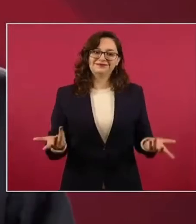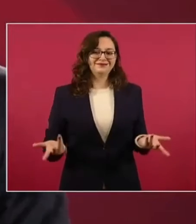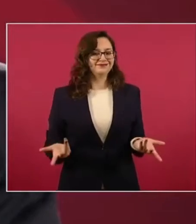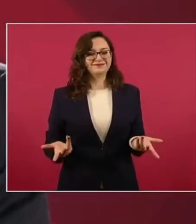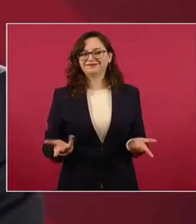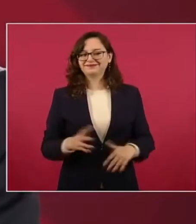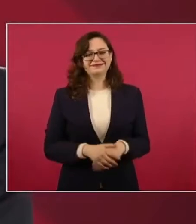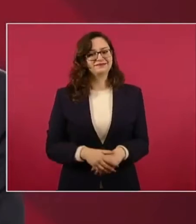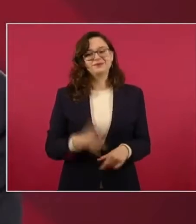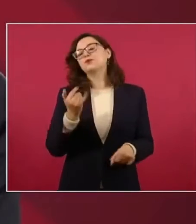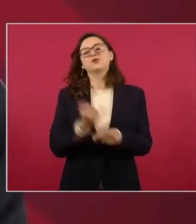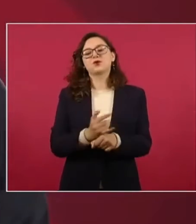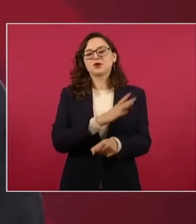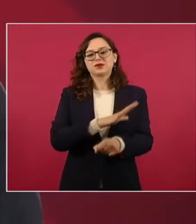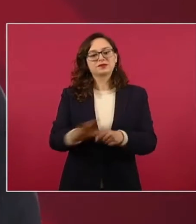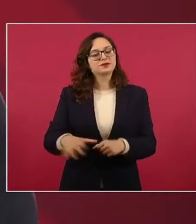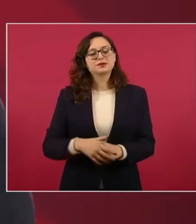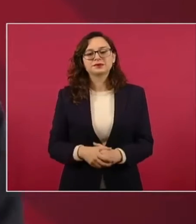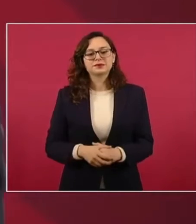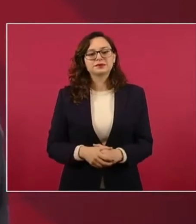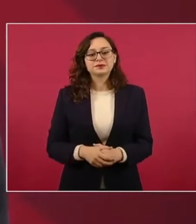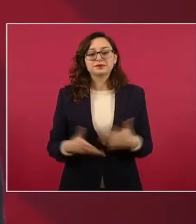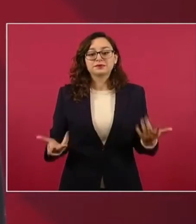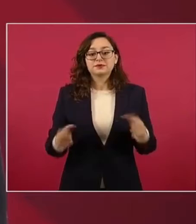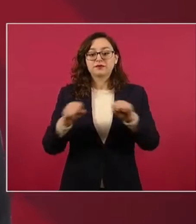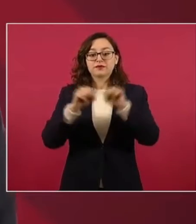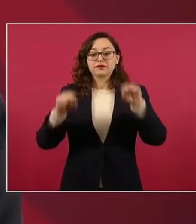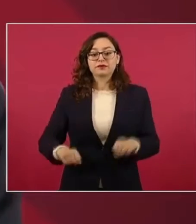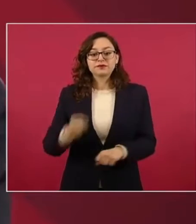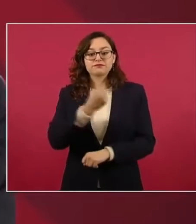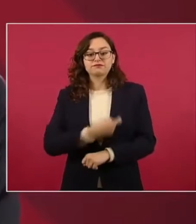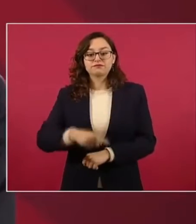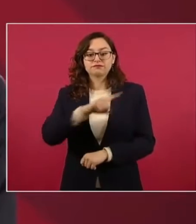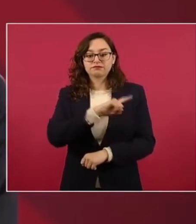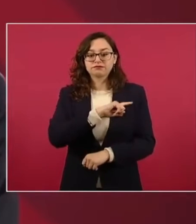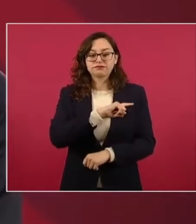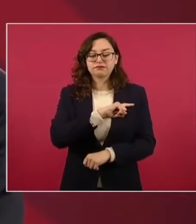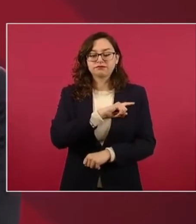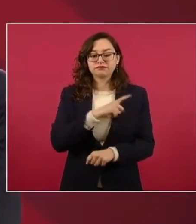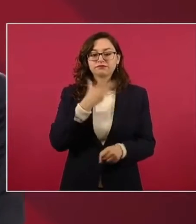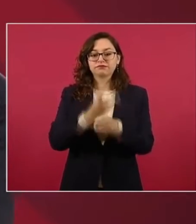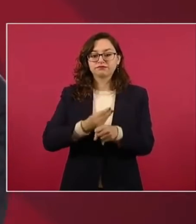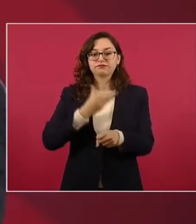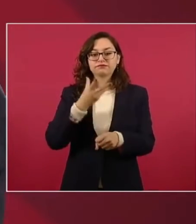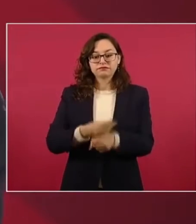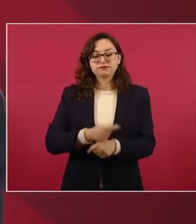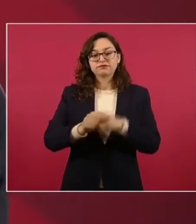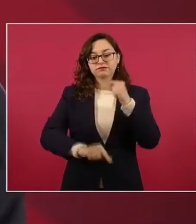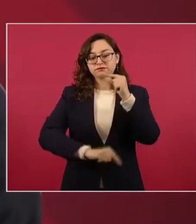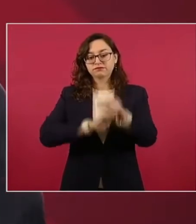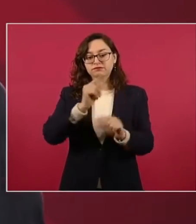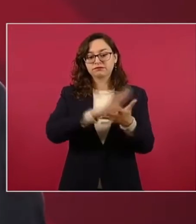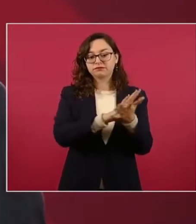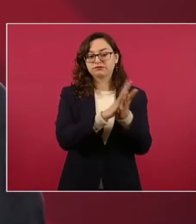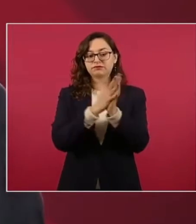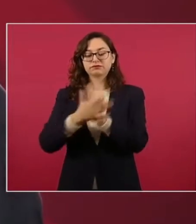Todo el sistema de salud pública va a ser, ya empezó a ser gratuito.